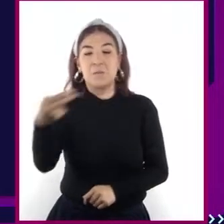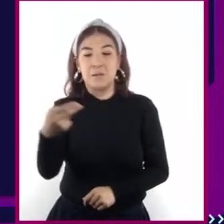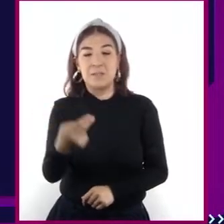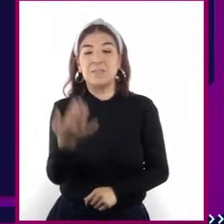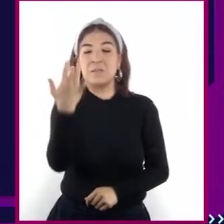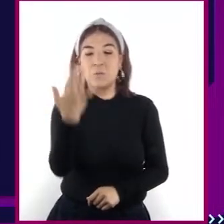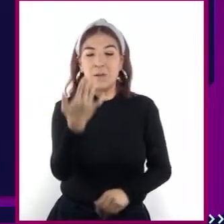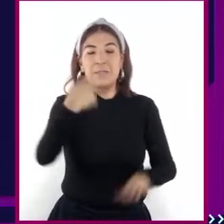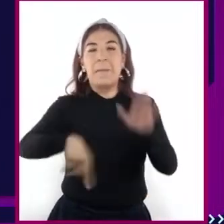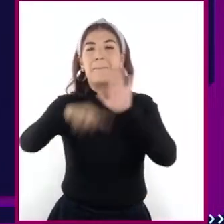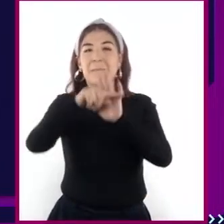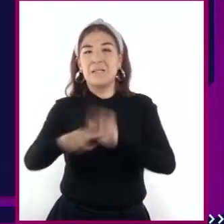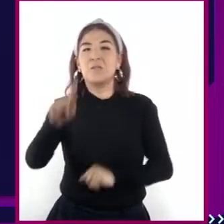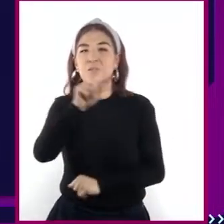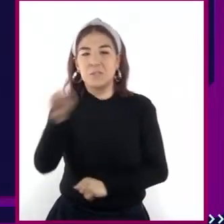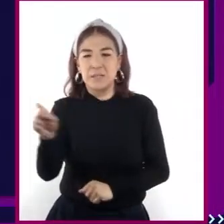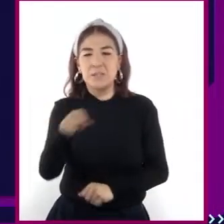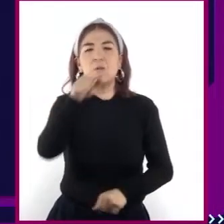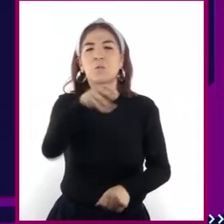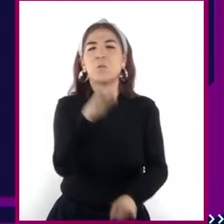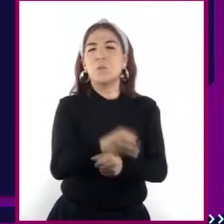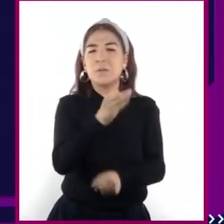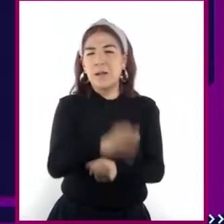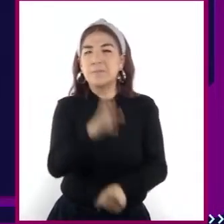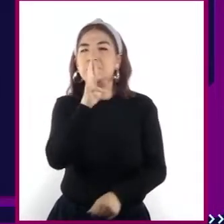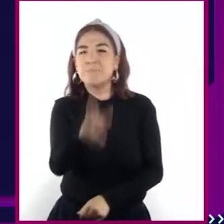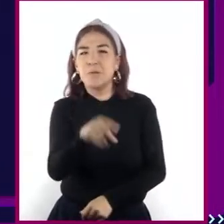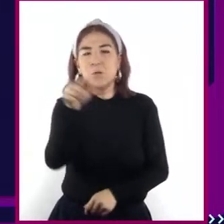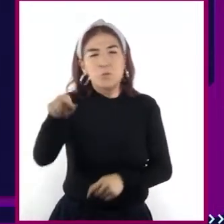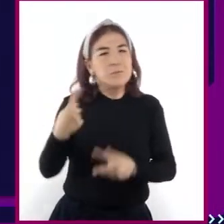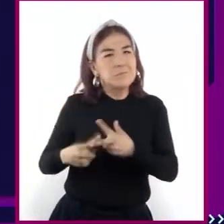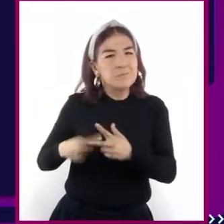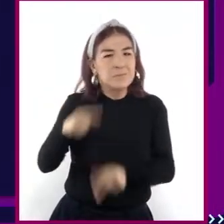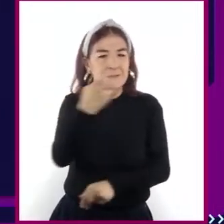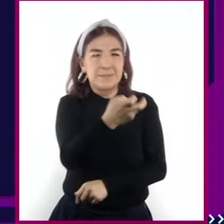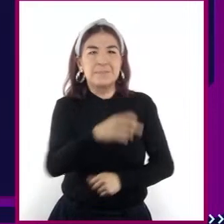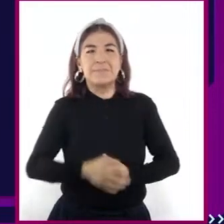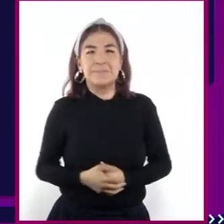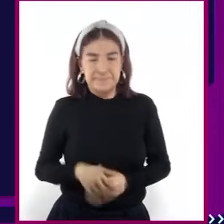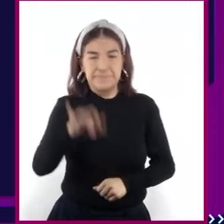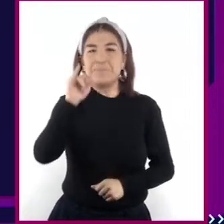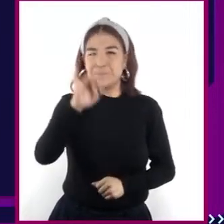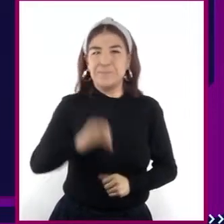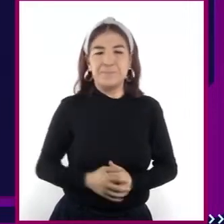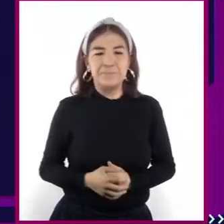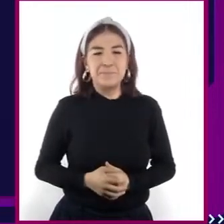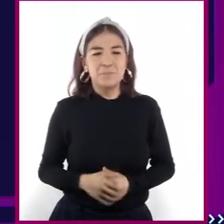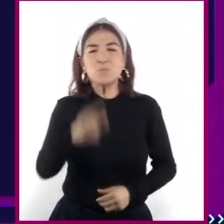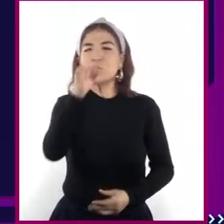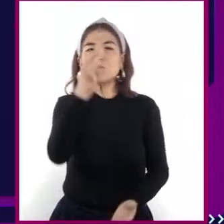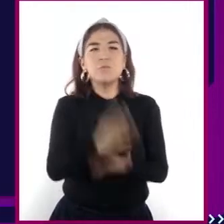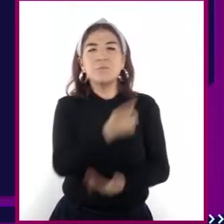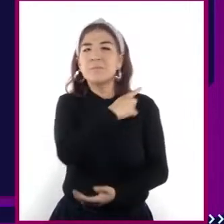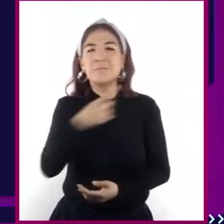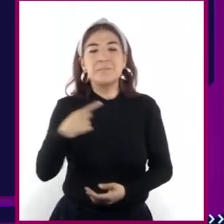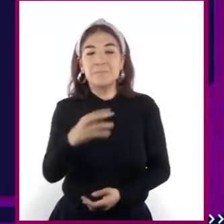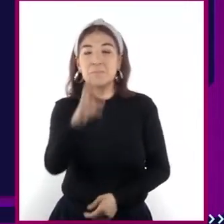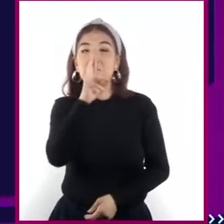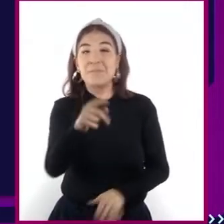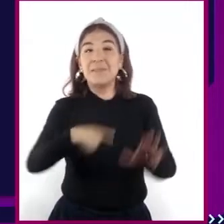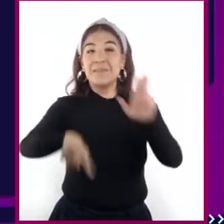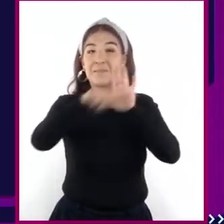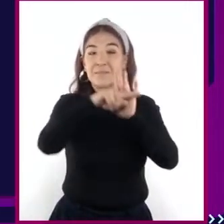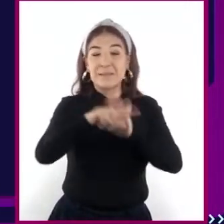100. Daniel, ¿qué te parece si averiguas la cantidad inicial de la cuenta? Sí, maestra, únicamente tengo que resolver la